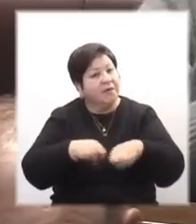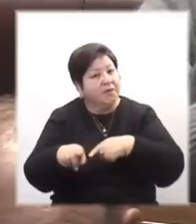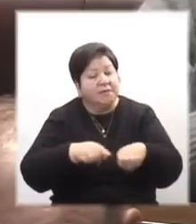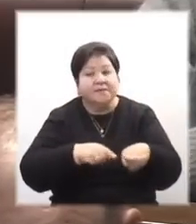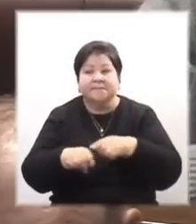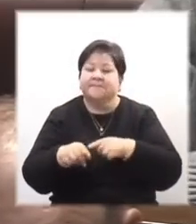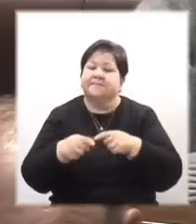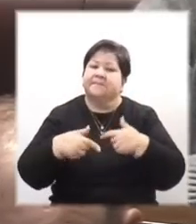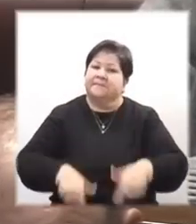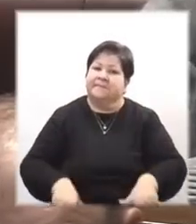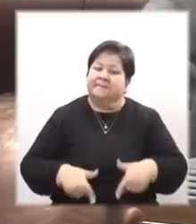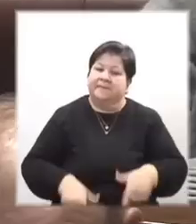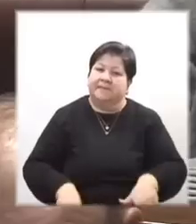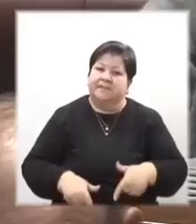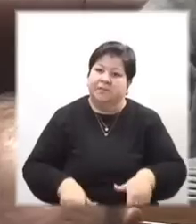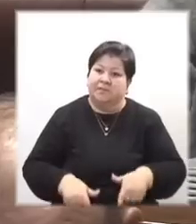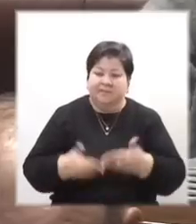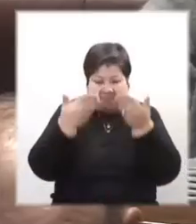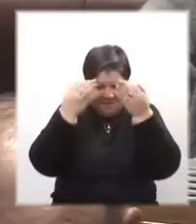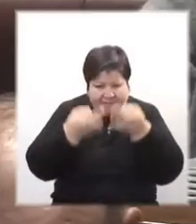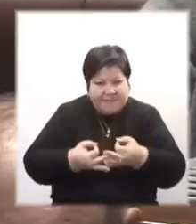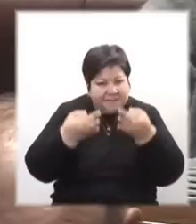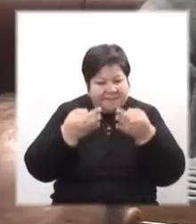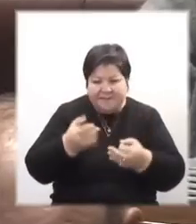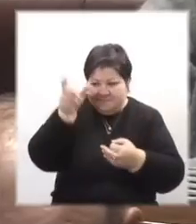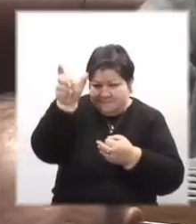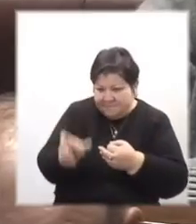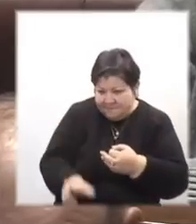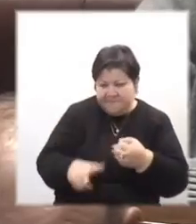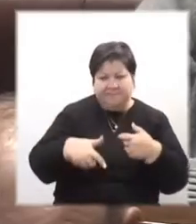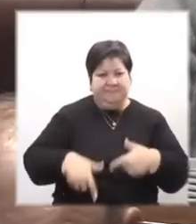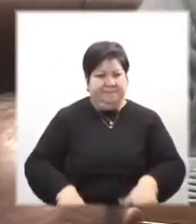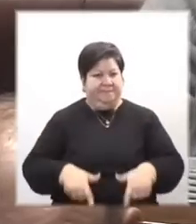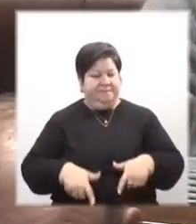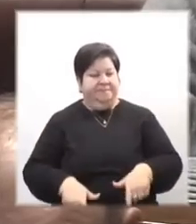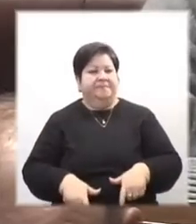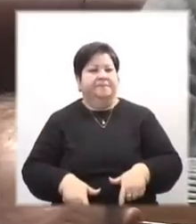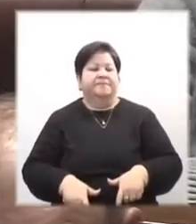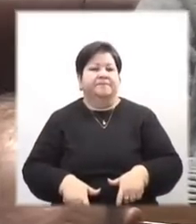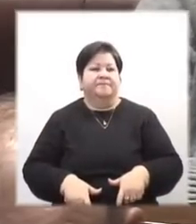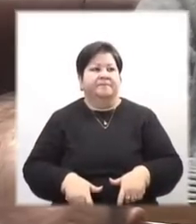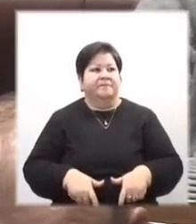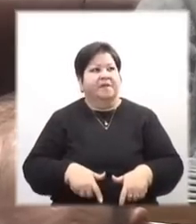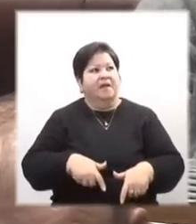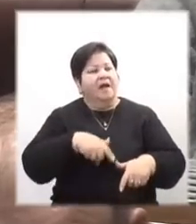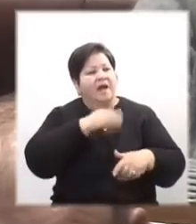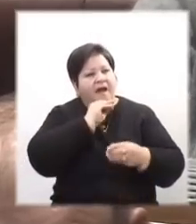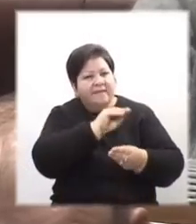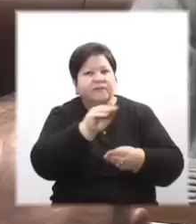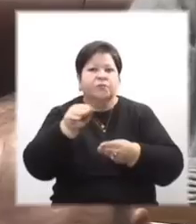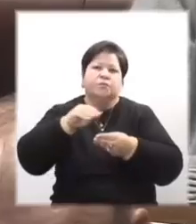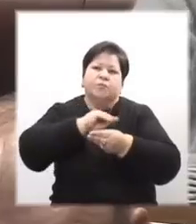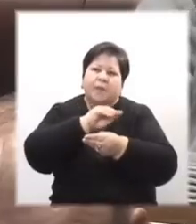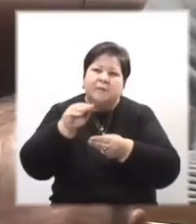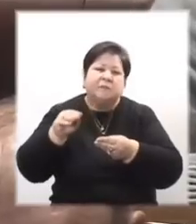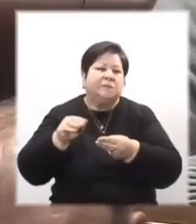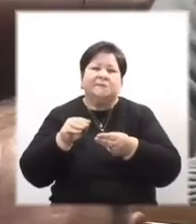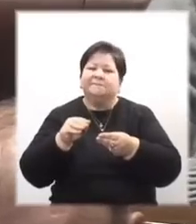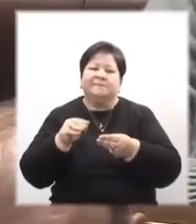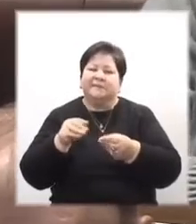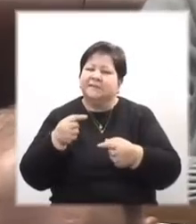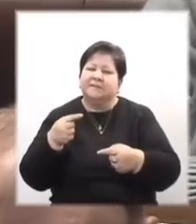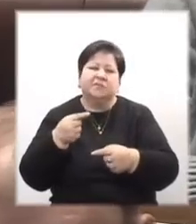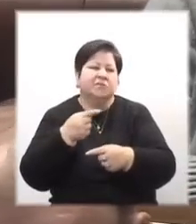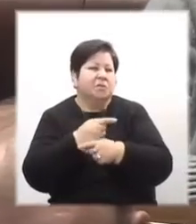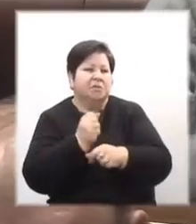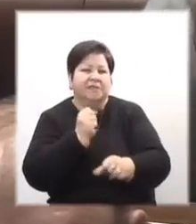y particularmente del ministro que lo encabeza, esa sucesión de anuncios le juegan en su contra a la gestión